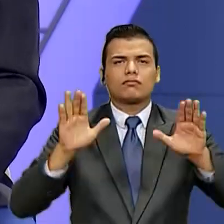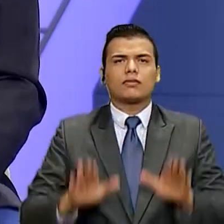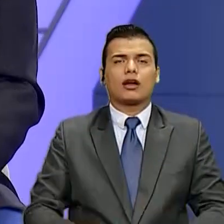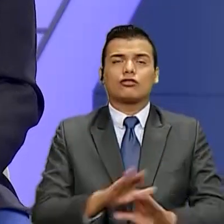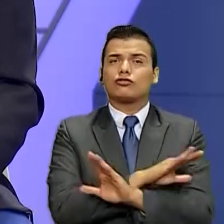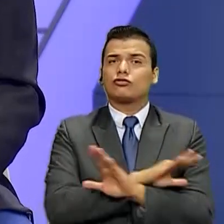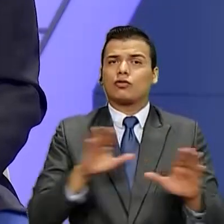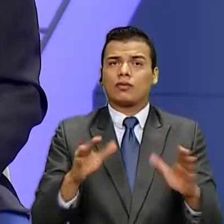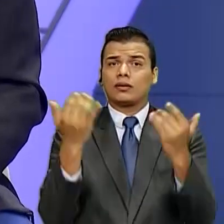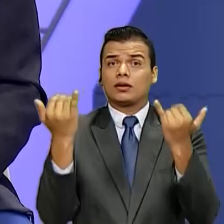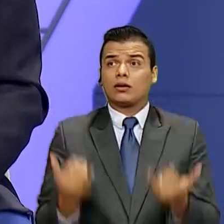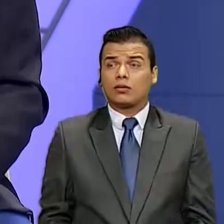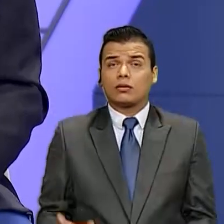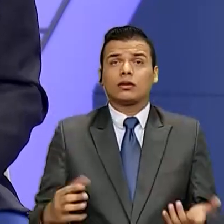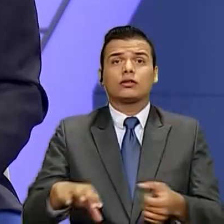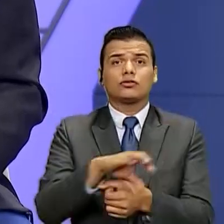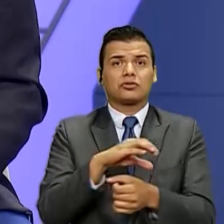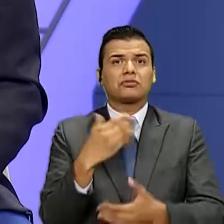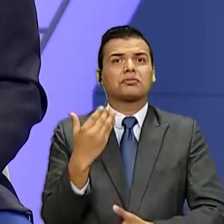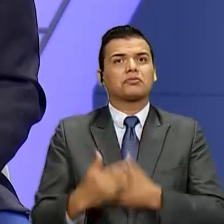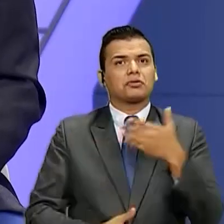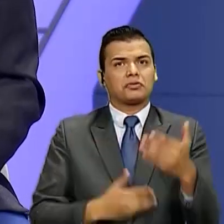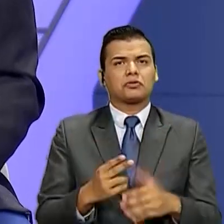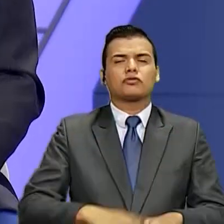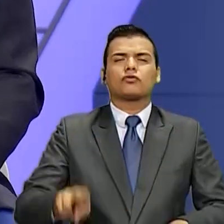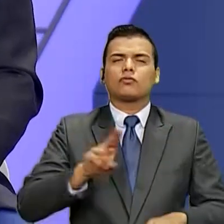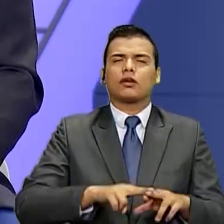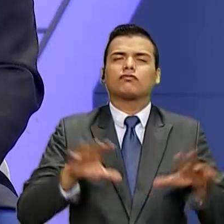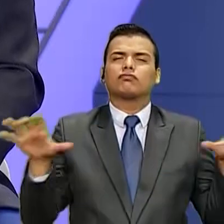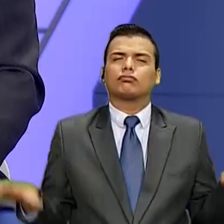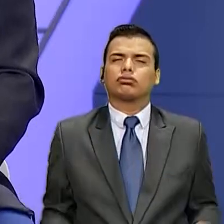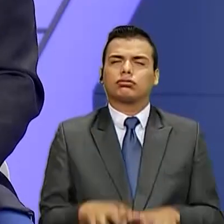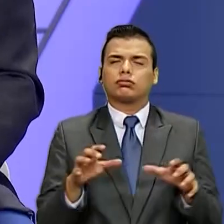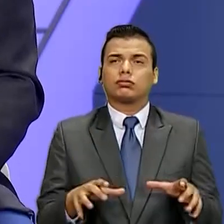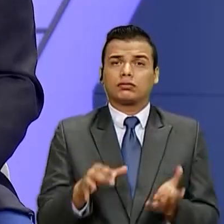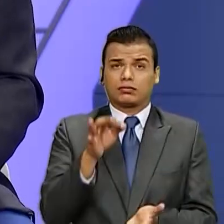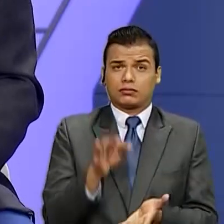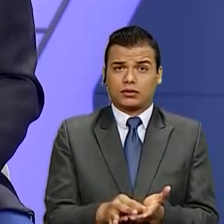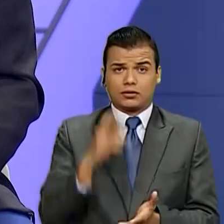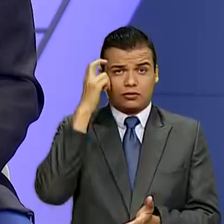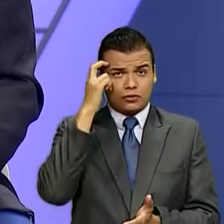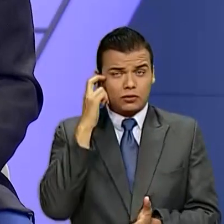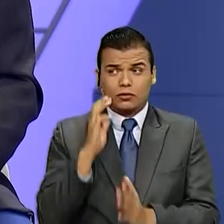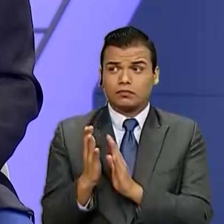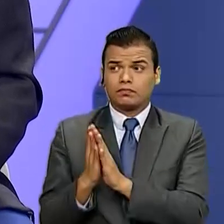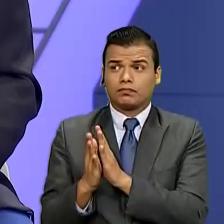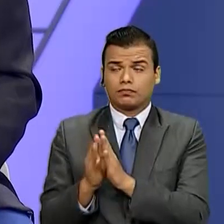el paro, a esta hora la ciudad regresa a su normalidad. Vamos a la capital del